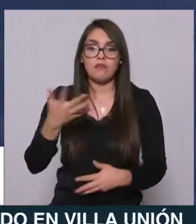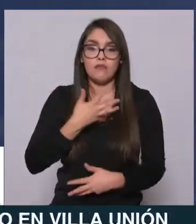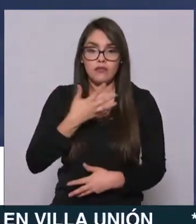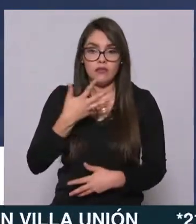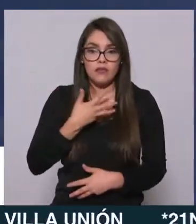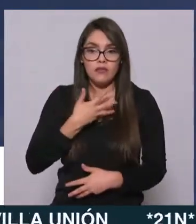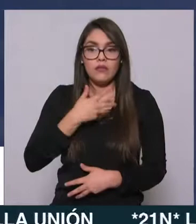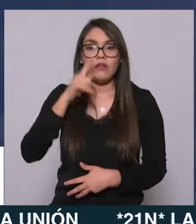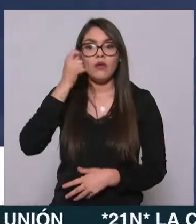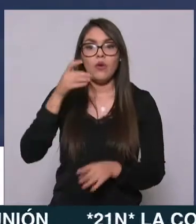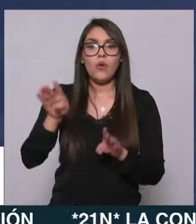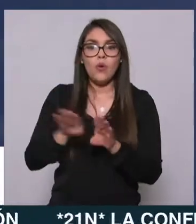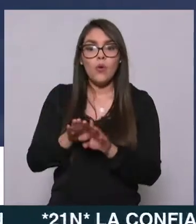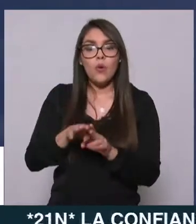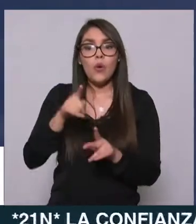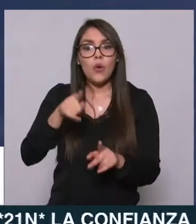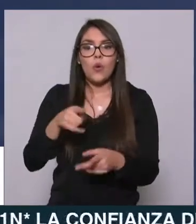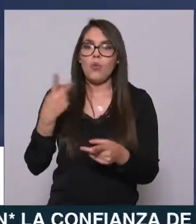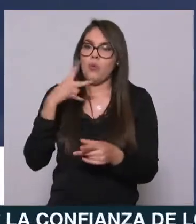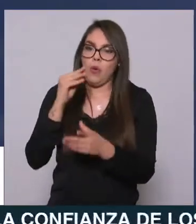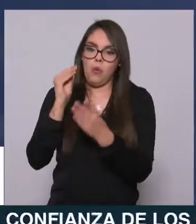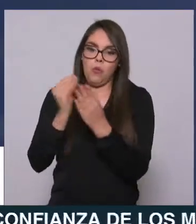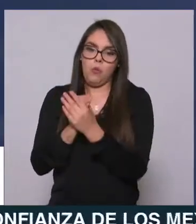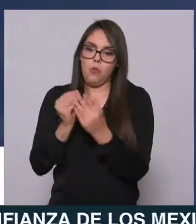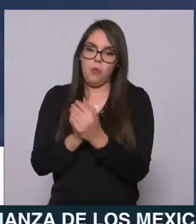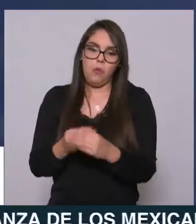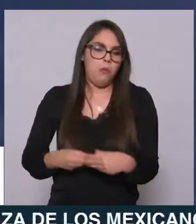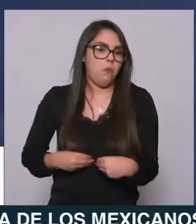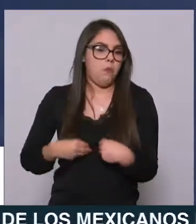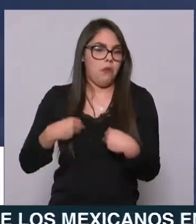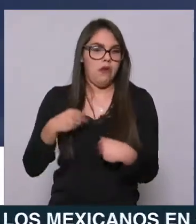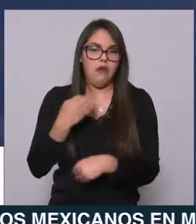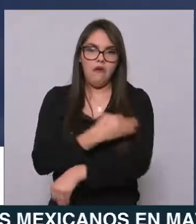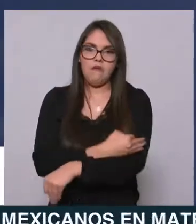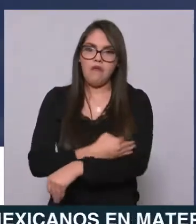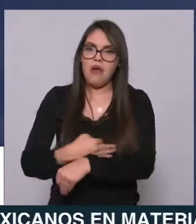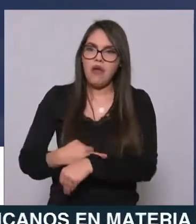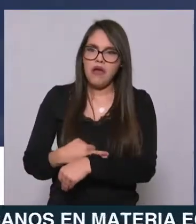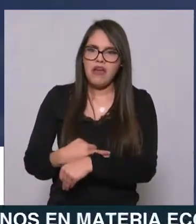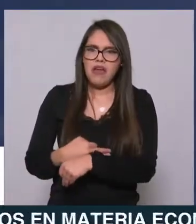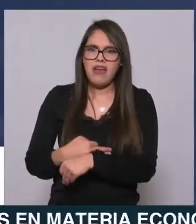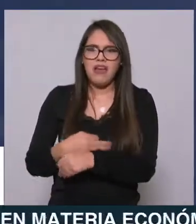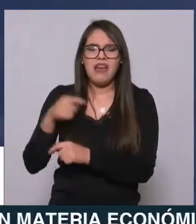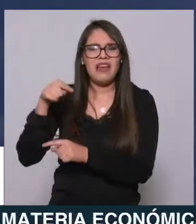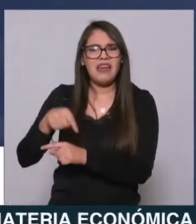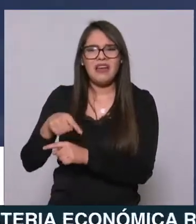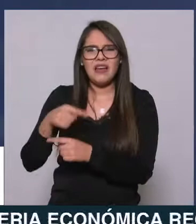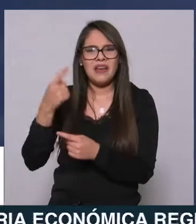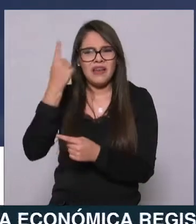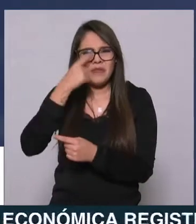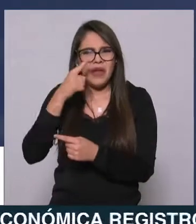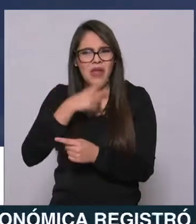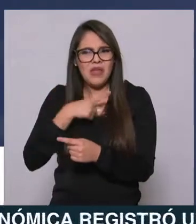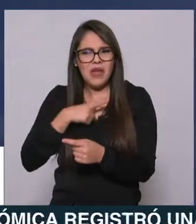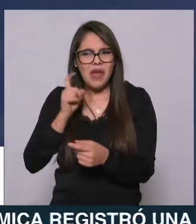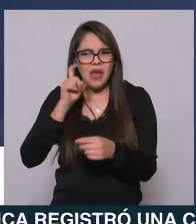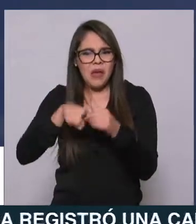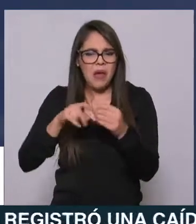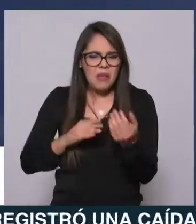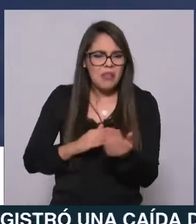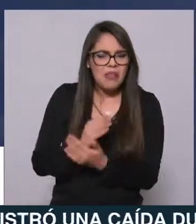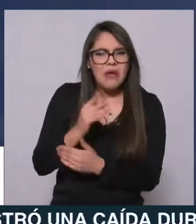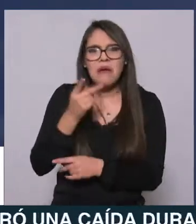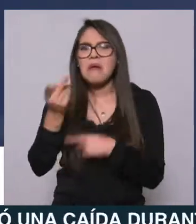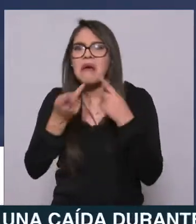la criminalización de la vida privada de Karen y de su familia, lo cual no tenemos que estar metidos en eso.